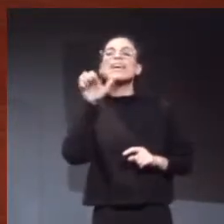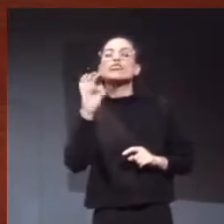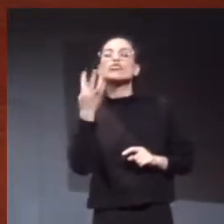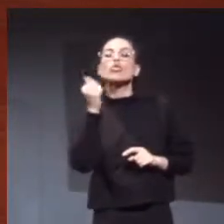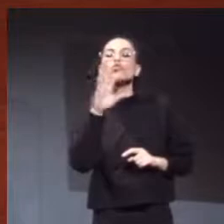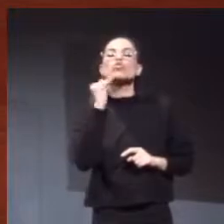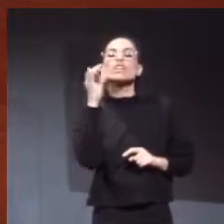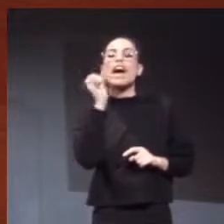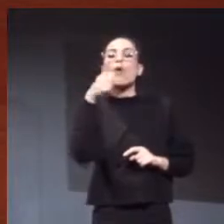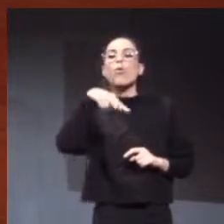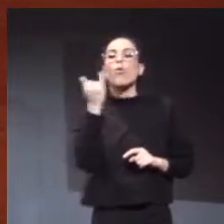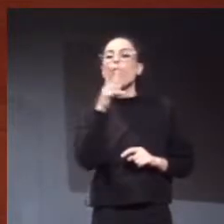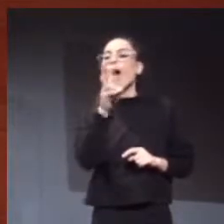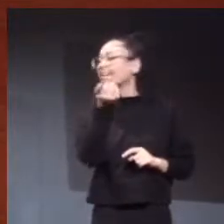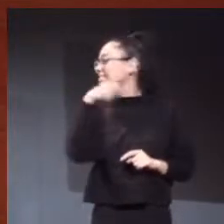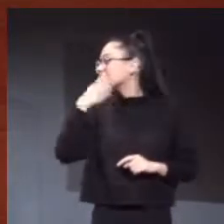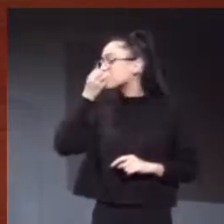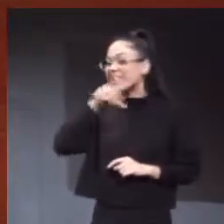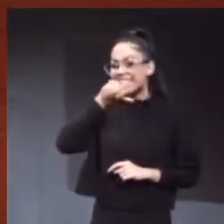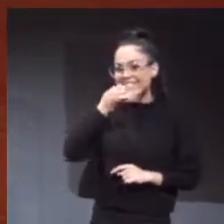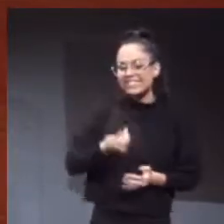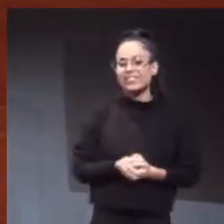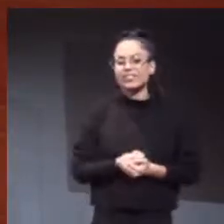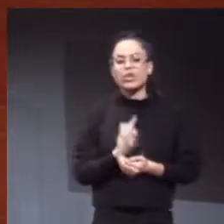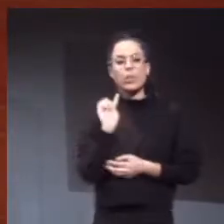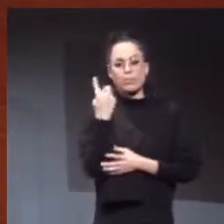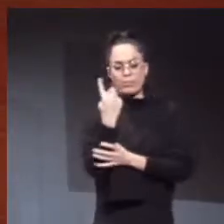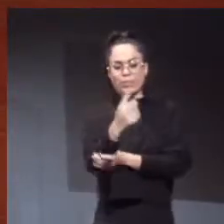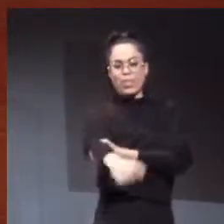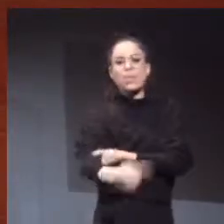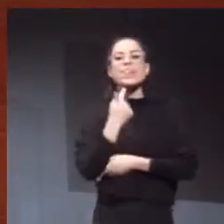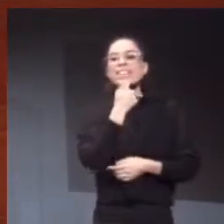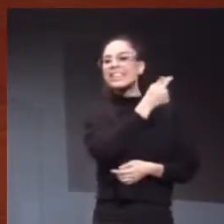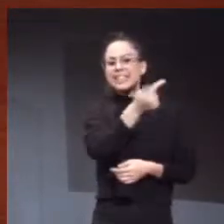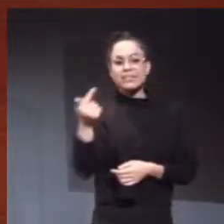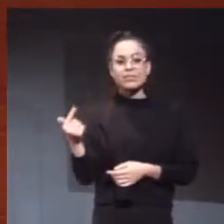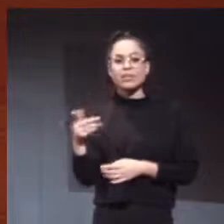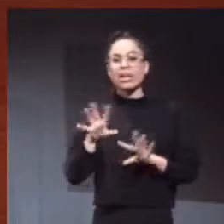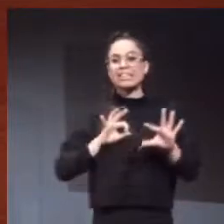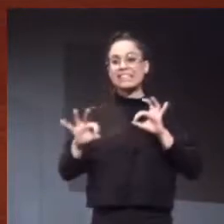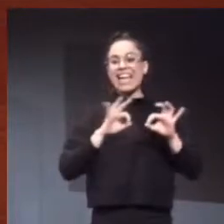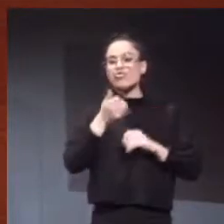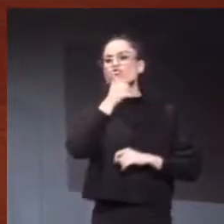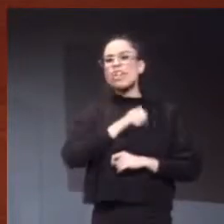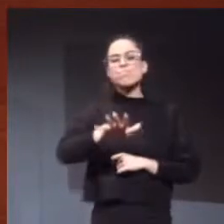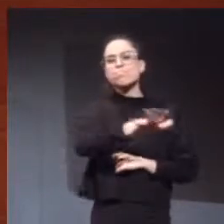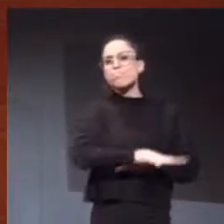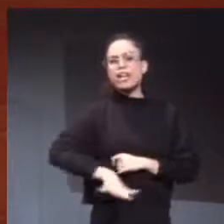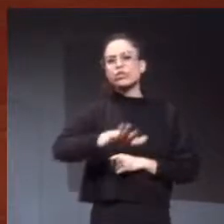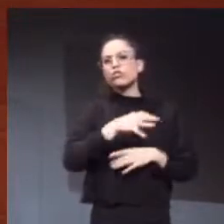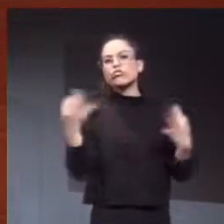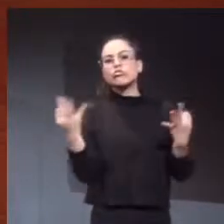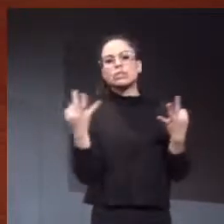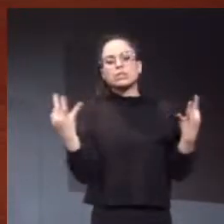nosotros. Arratsaldeon, Alberto. Antes, permítanme decirles que el Teatro del Barrio es un proyecto que pone en valor